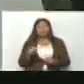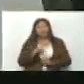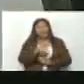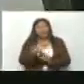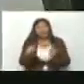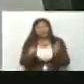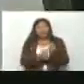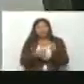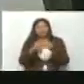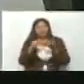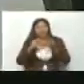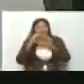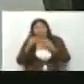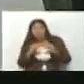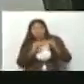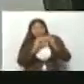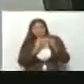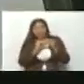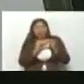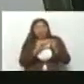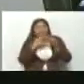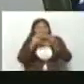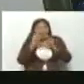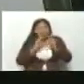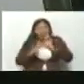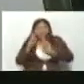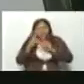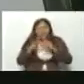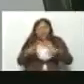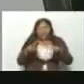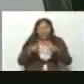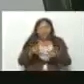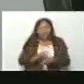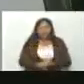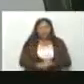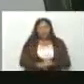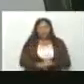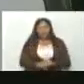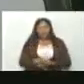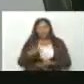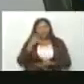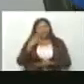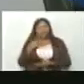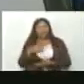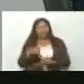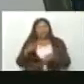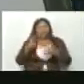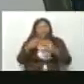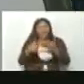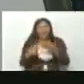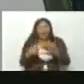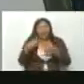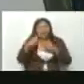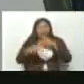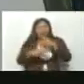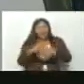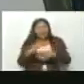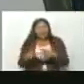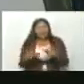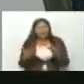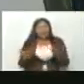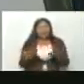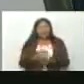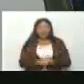repuestos, viene el mantenimiento, aquellas áreas coyunturales que son precisas, como es la catalización, como es el proceso